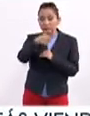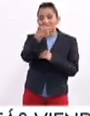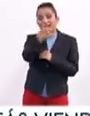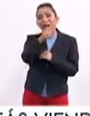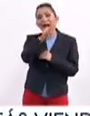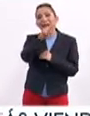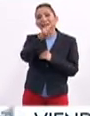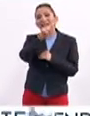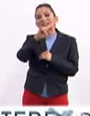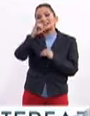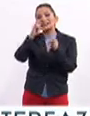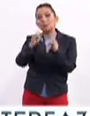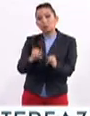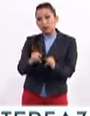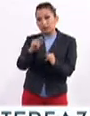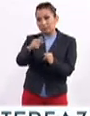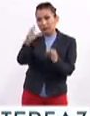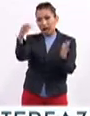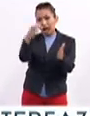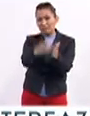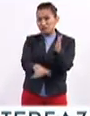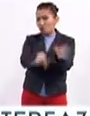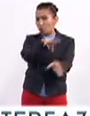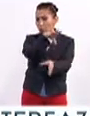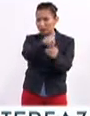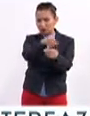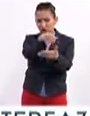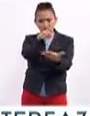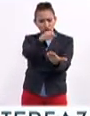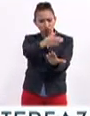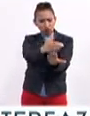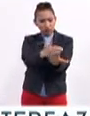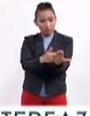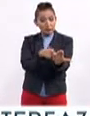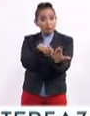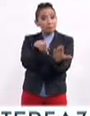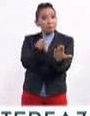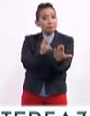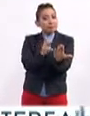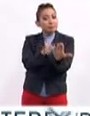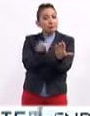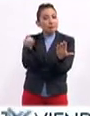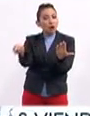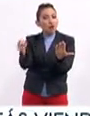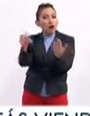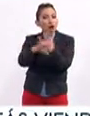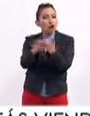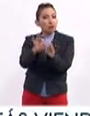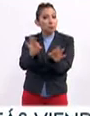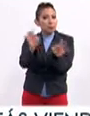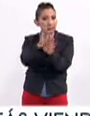individuales. Y había todo un capítulo. Pero